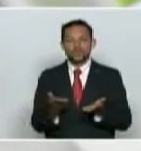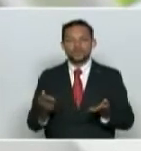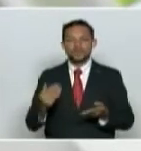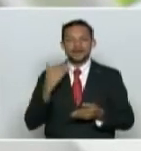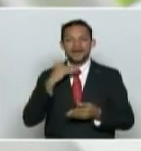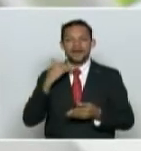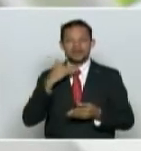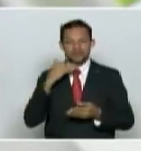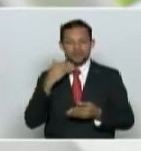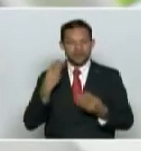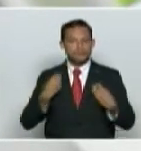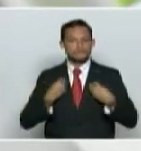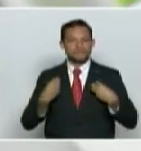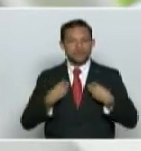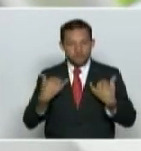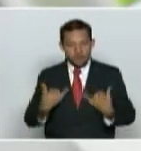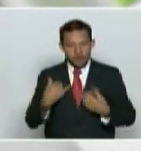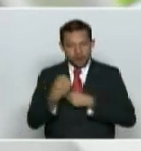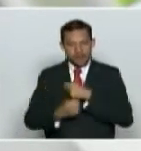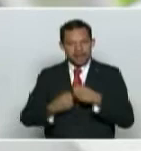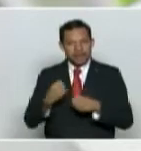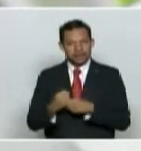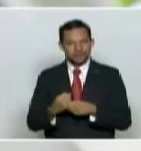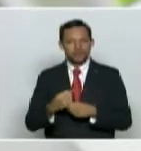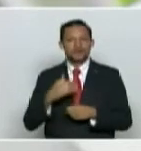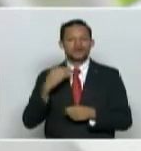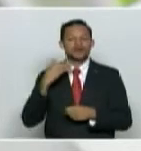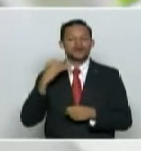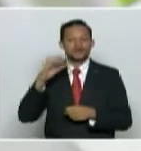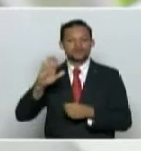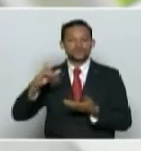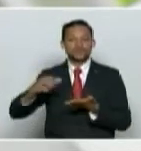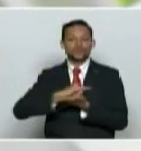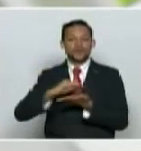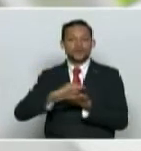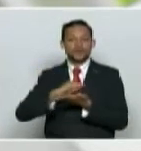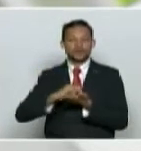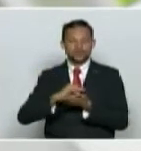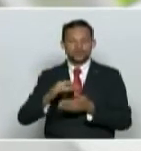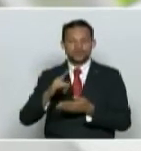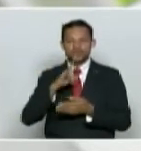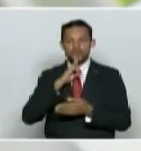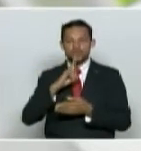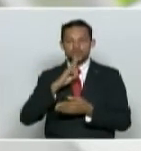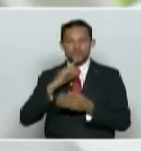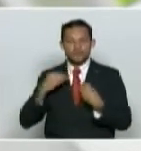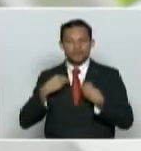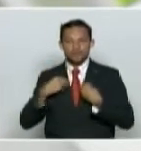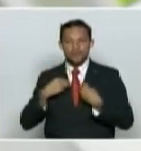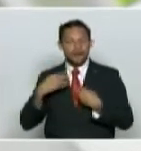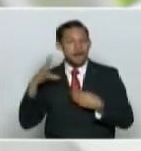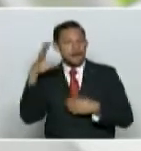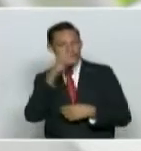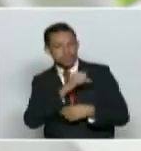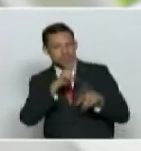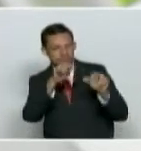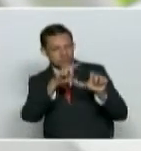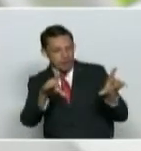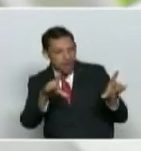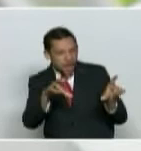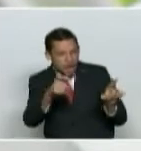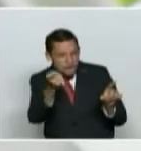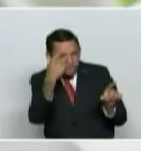en la ciudad de Armenia, radicado hace 20 años en la ciudad de Nueva York. me di cuenta de esta convocatoria que había